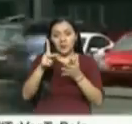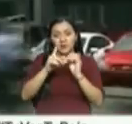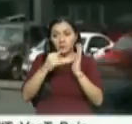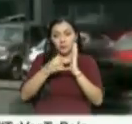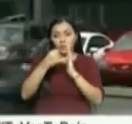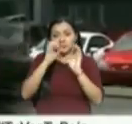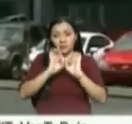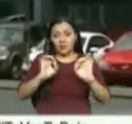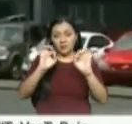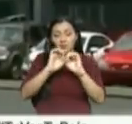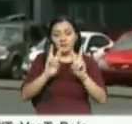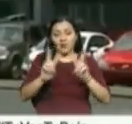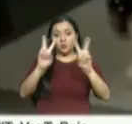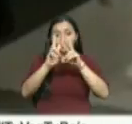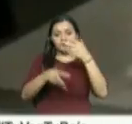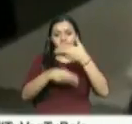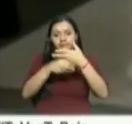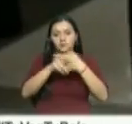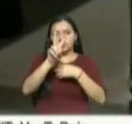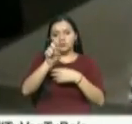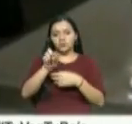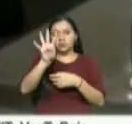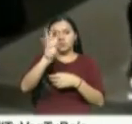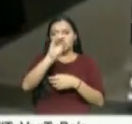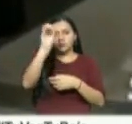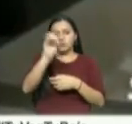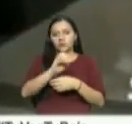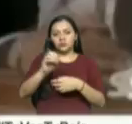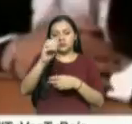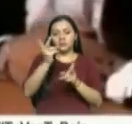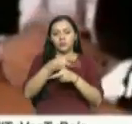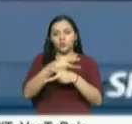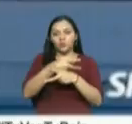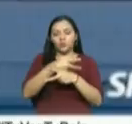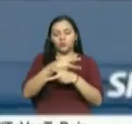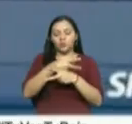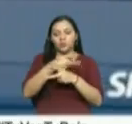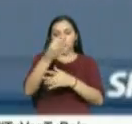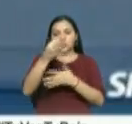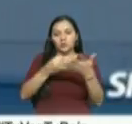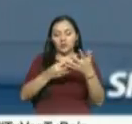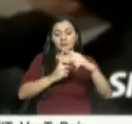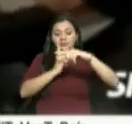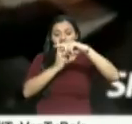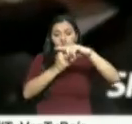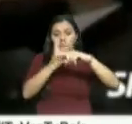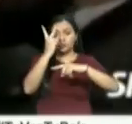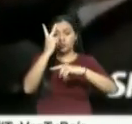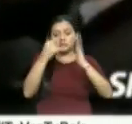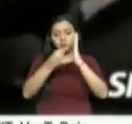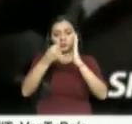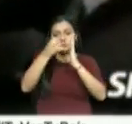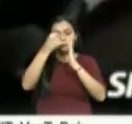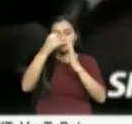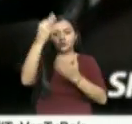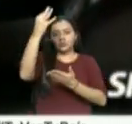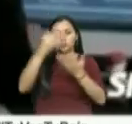valor agregado asciende al 2.4% del PIB, es decir, que sumando los dos impuestos dan un total